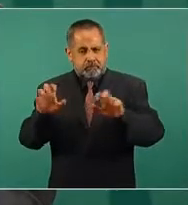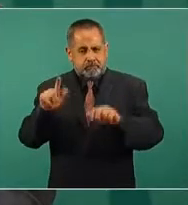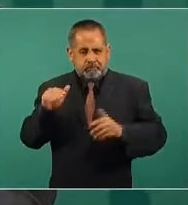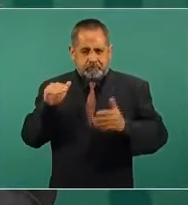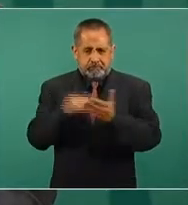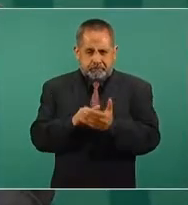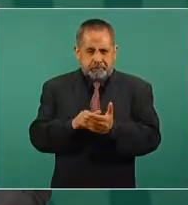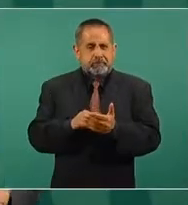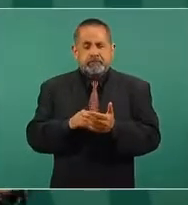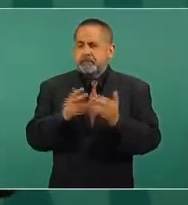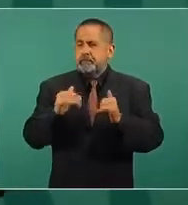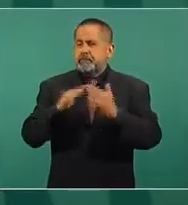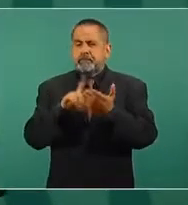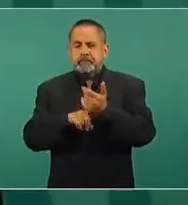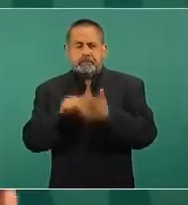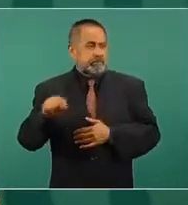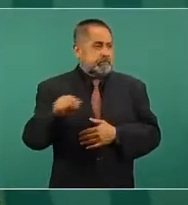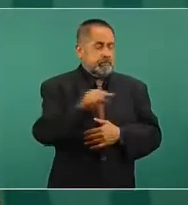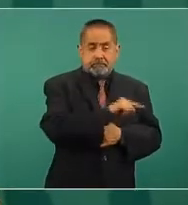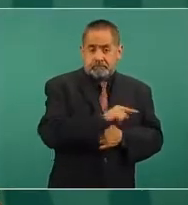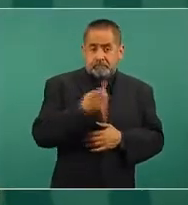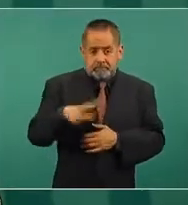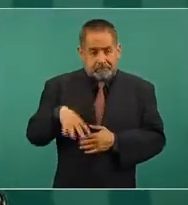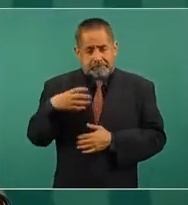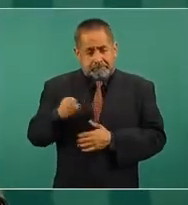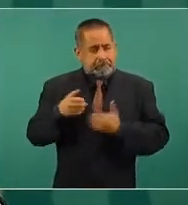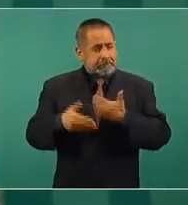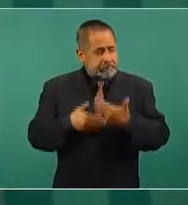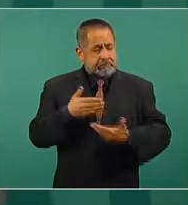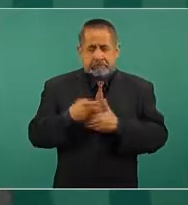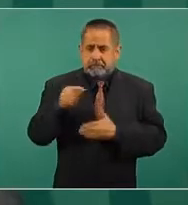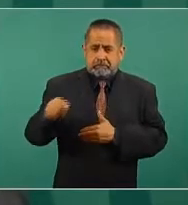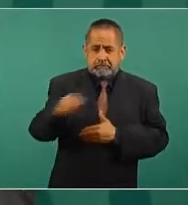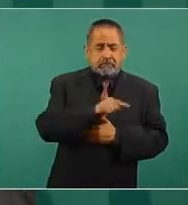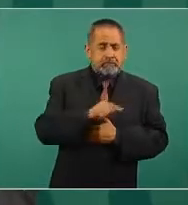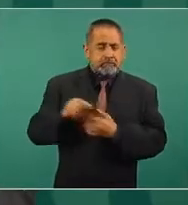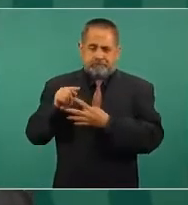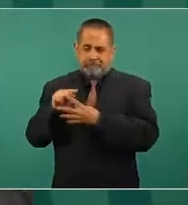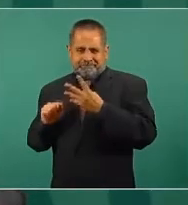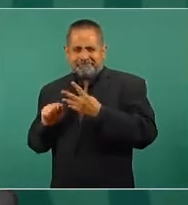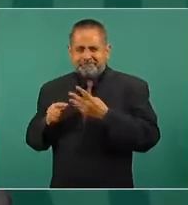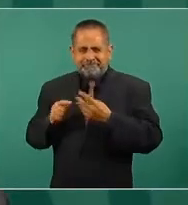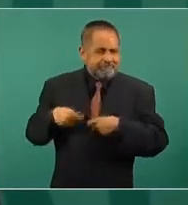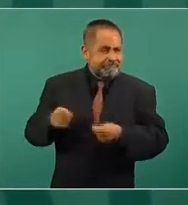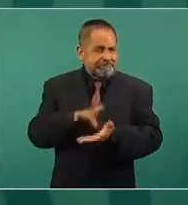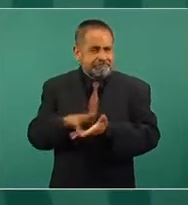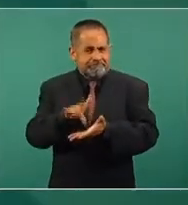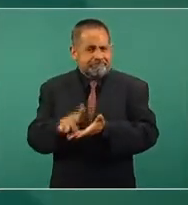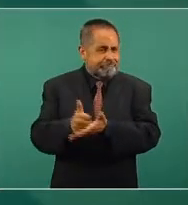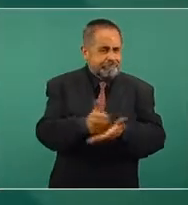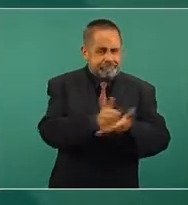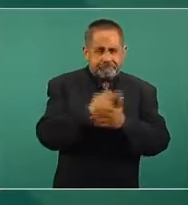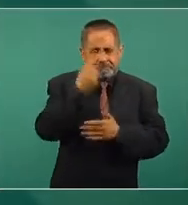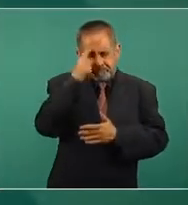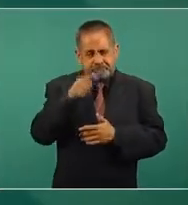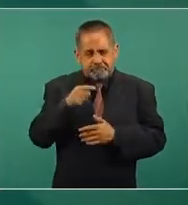870,000 acciones, digamos, va a haber un esfuerzo muy importante por las diferentes instancias en materia de vivienda, también como un mecanismo de